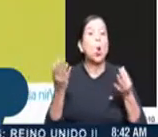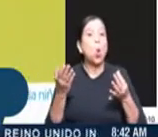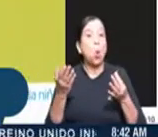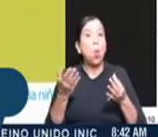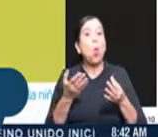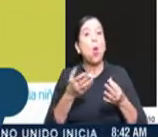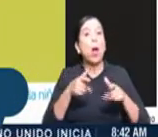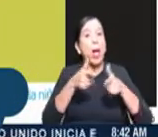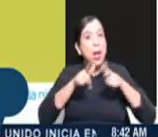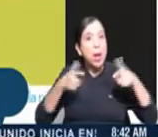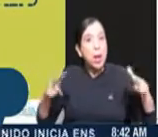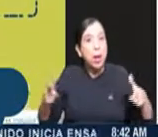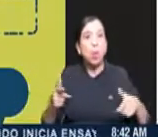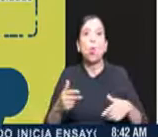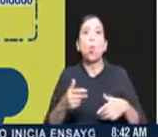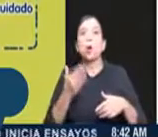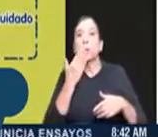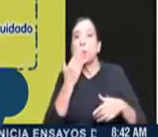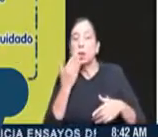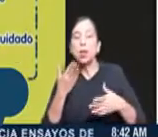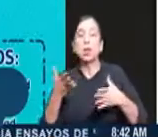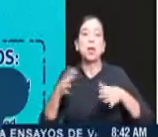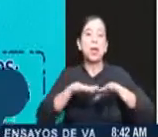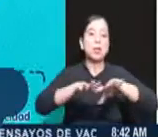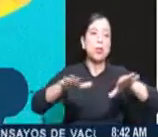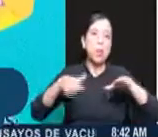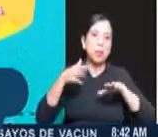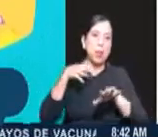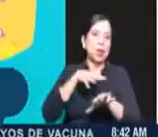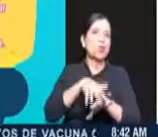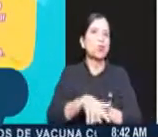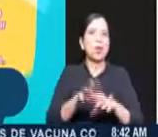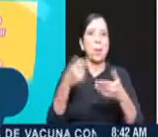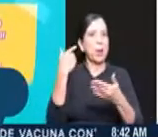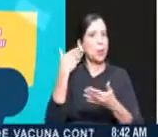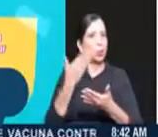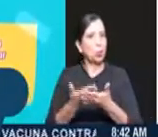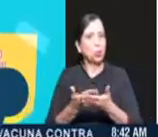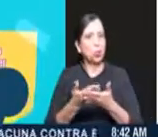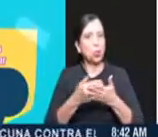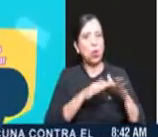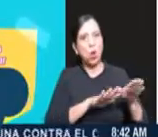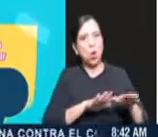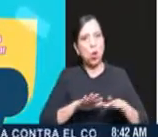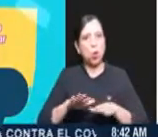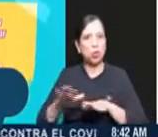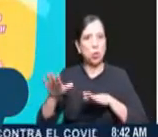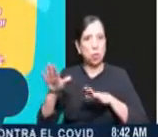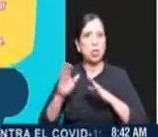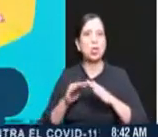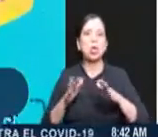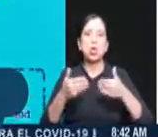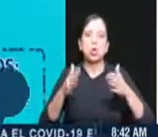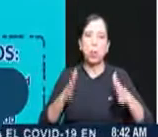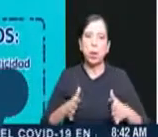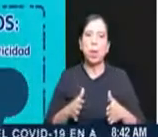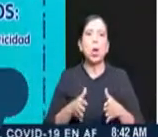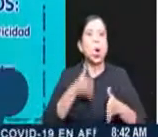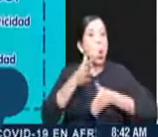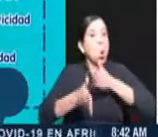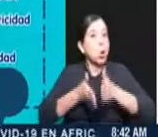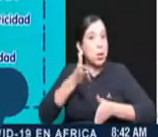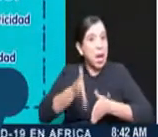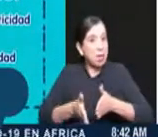y así hacer la plataforma inclusiva para toda la población panameña. También con crianza positiva